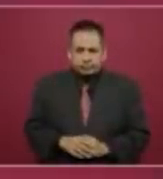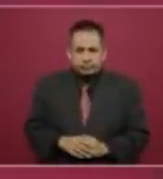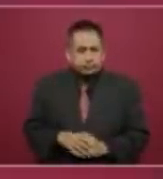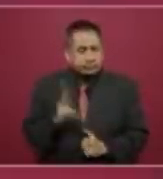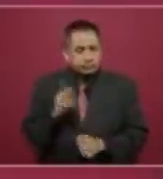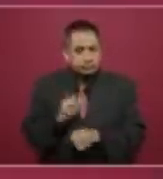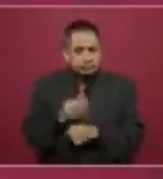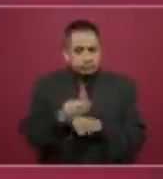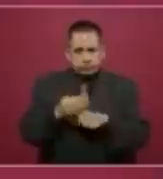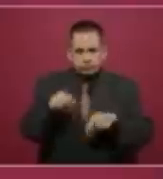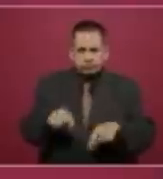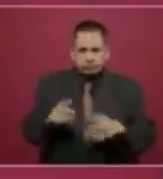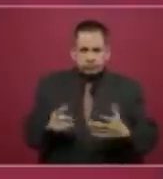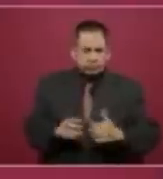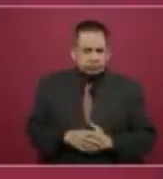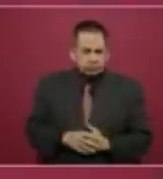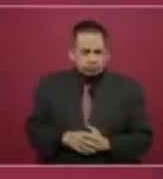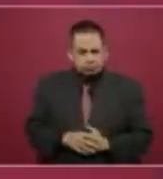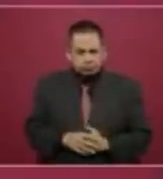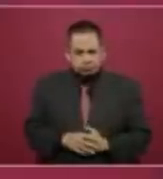aquí es una